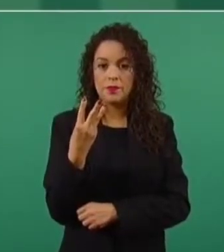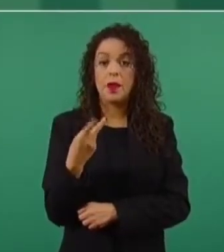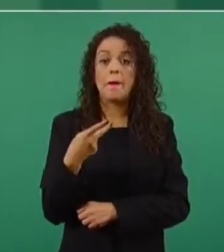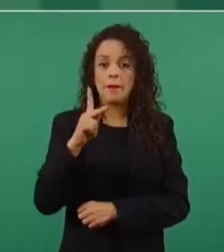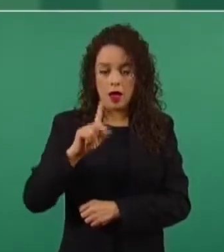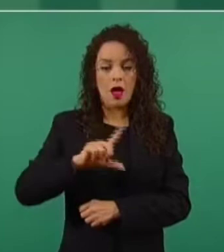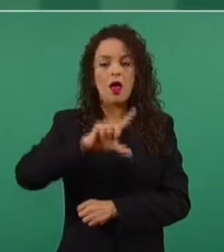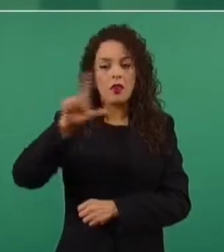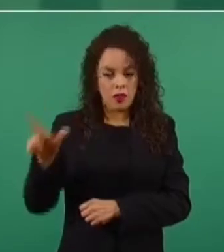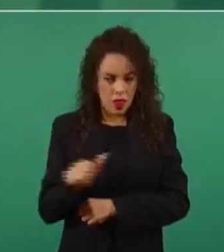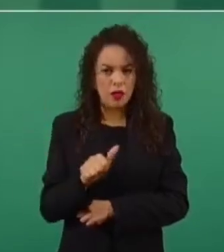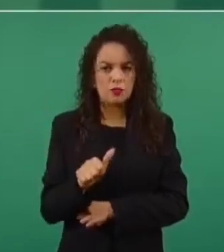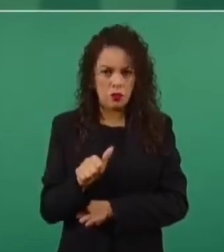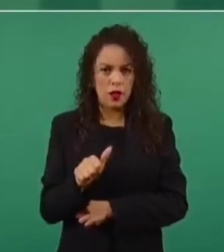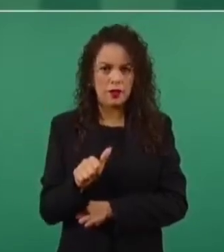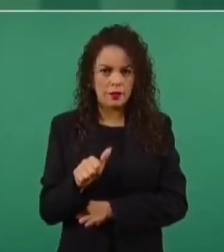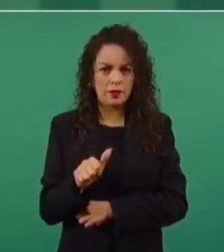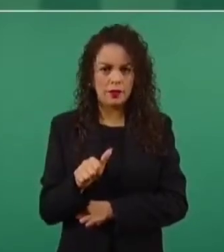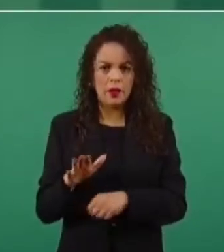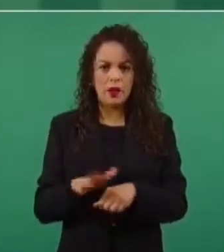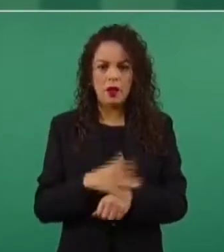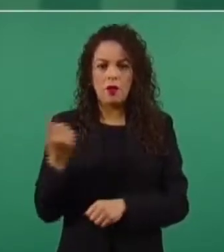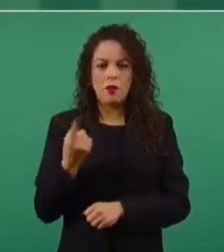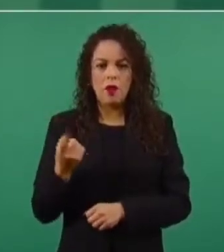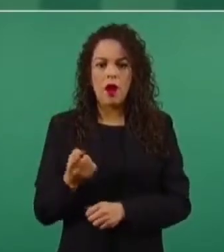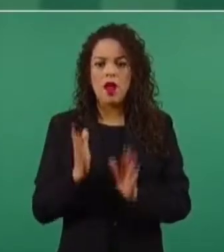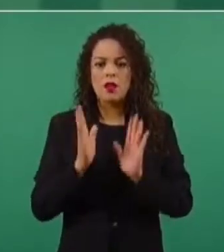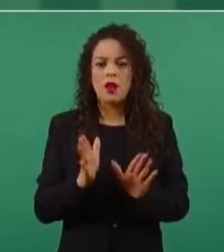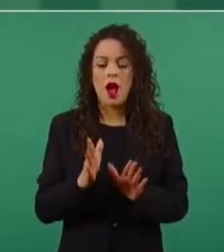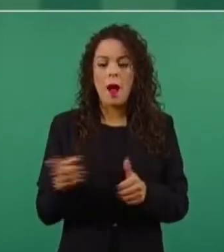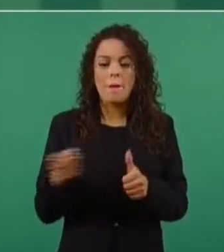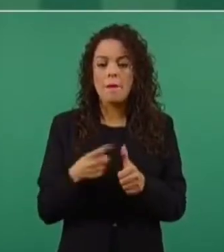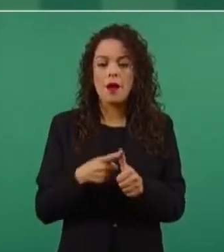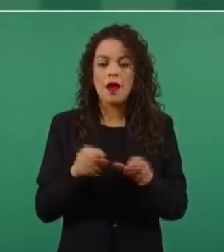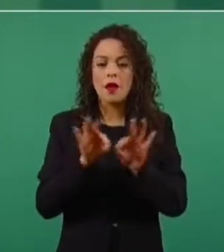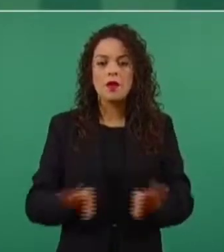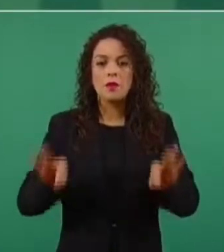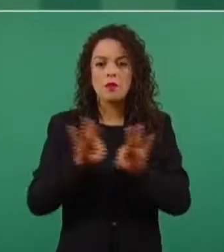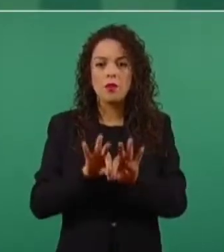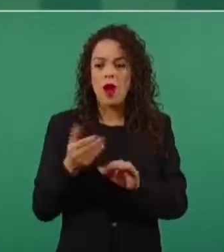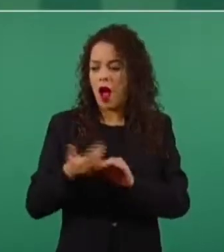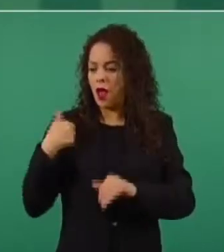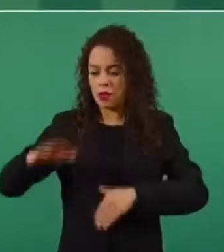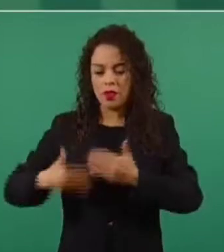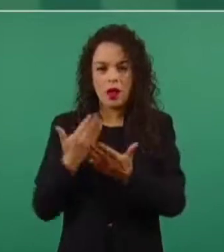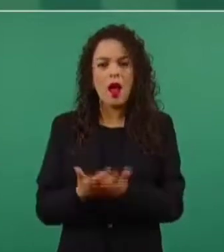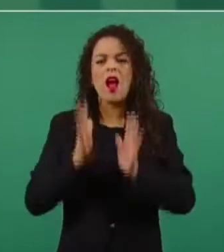porque ya las principales reformas constitucionales fueron aprobadas.